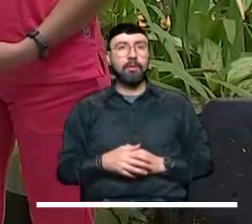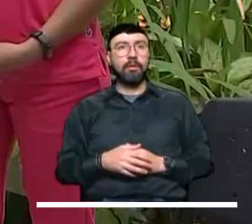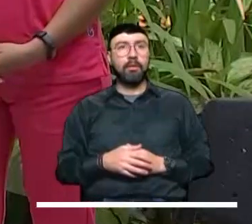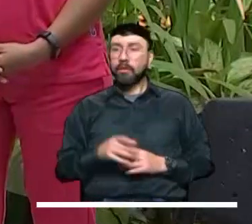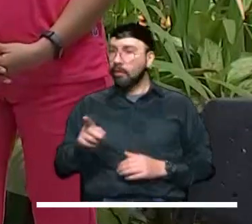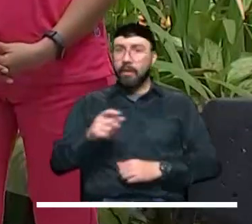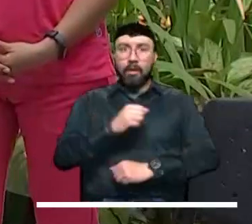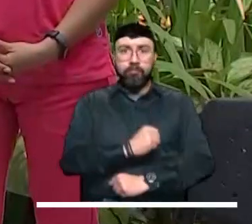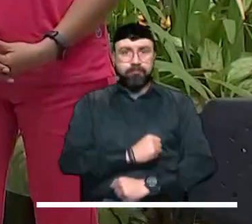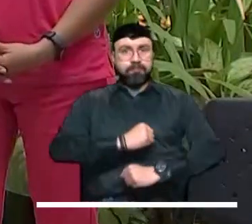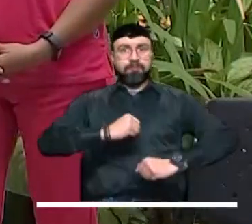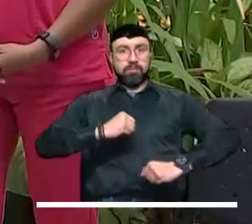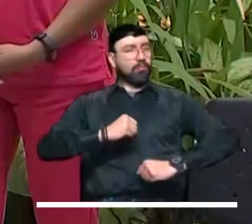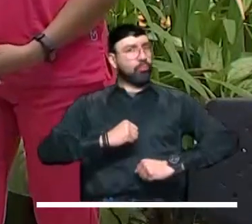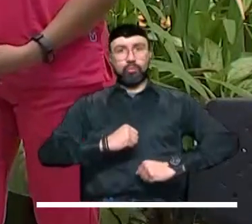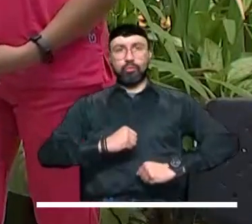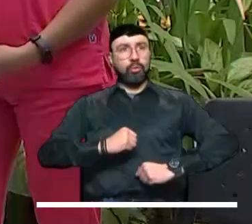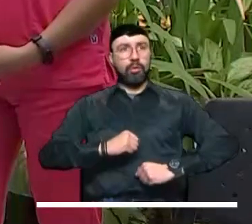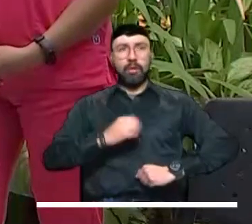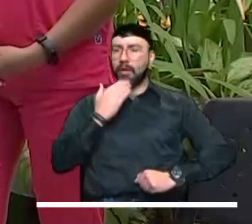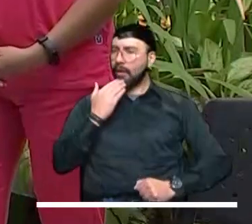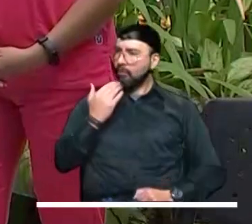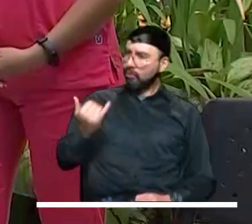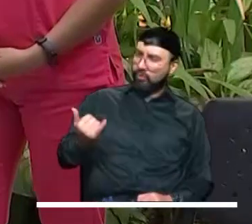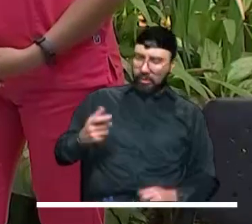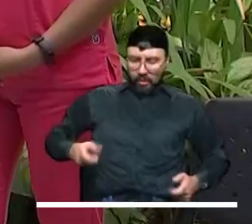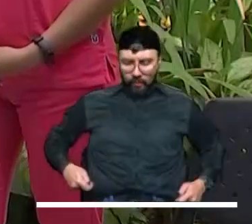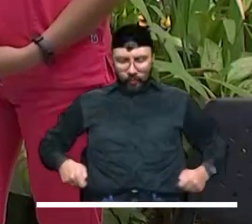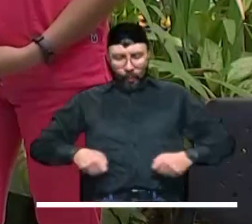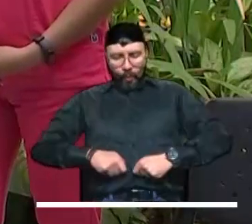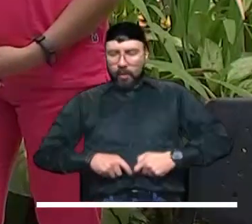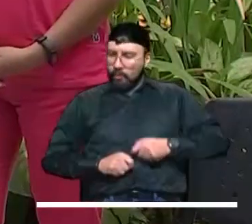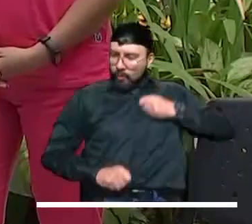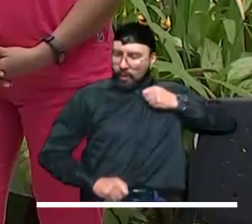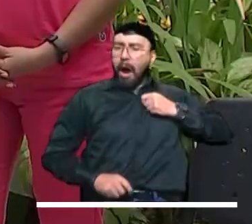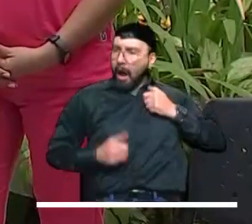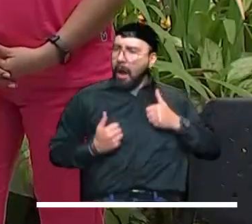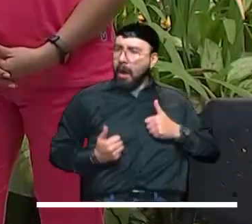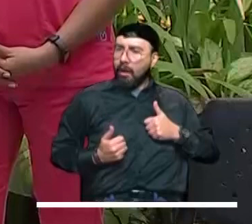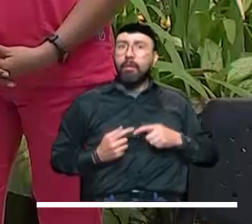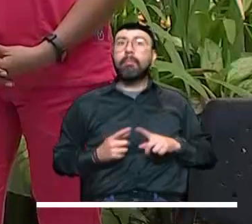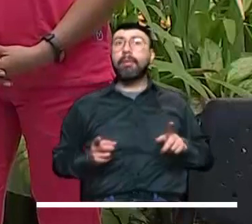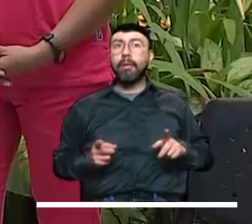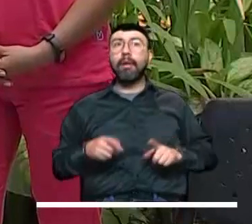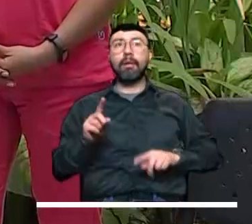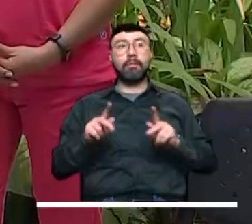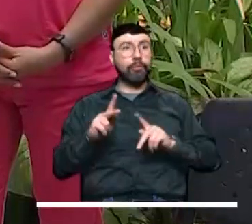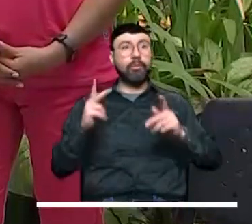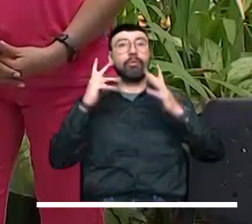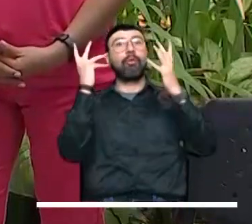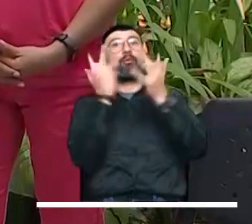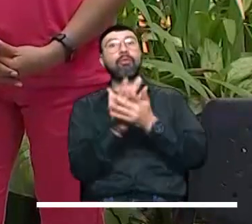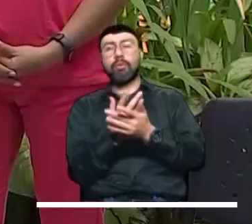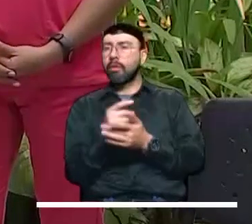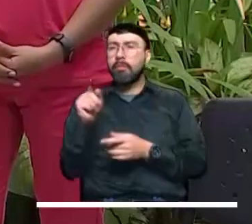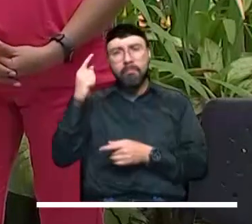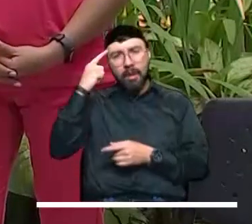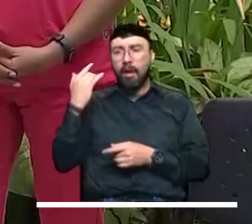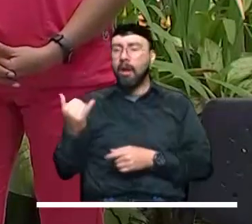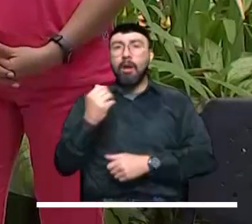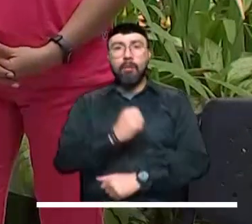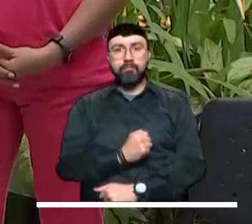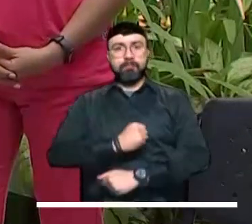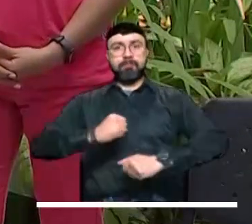gordos. Así yo lo vea con el metro y con la pesa, aumentado de peso, porque es que es lo que la gente confunde, la obesidad con la